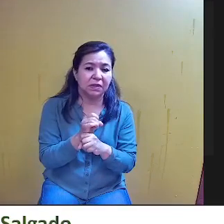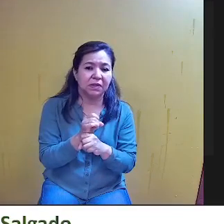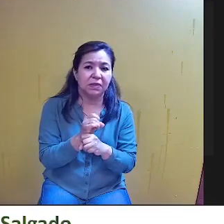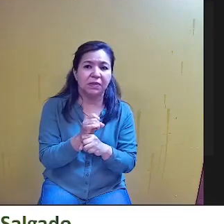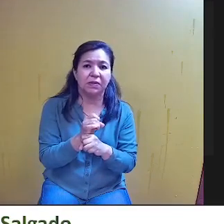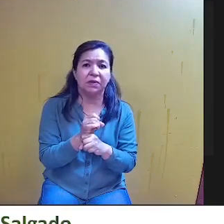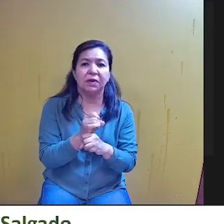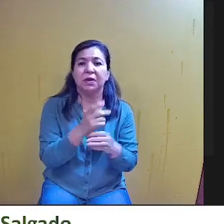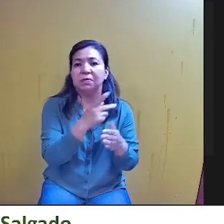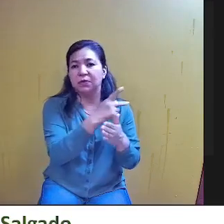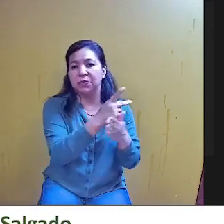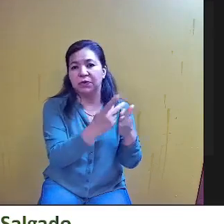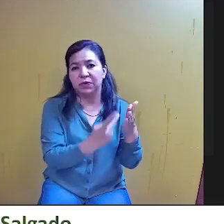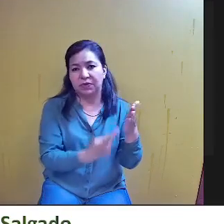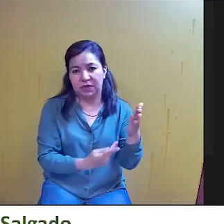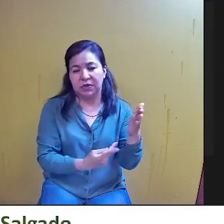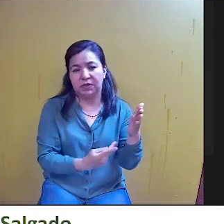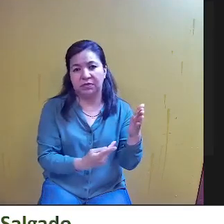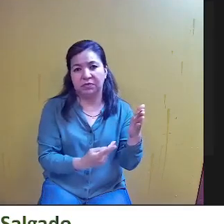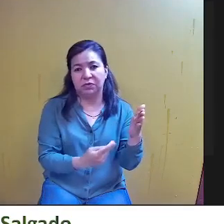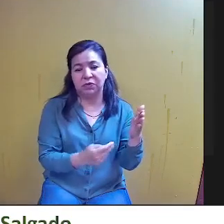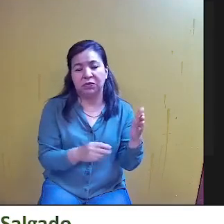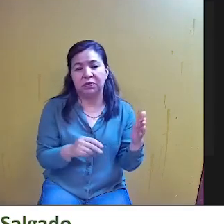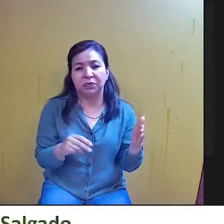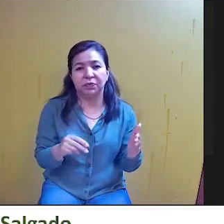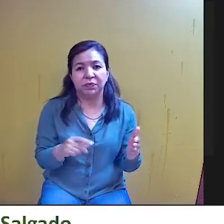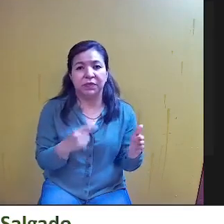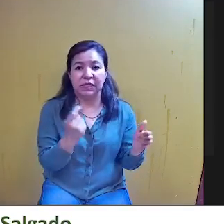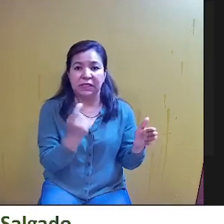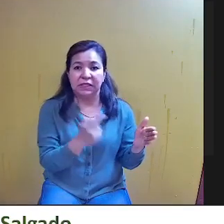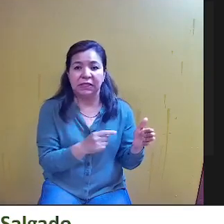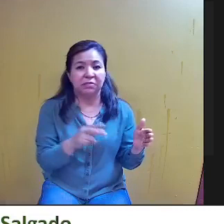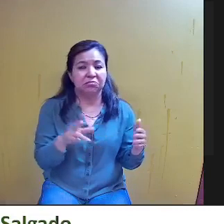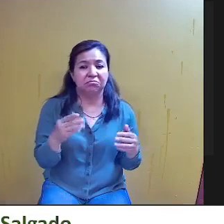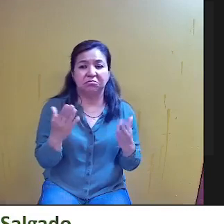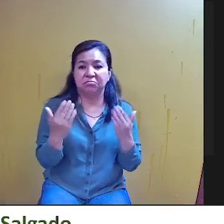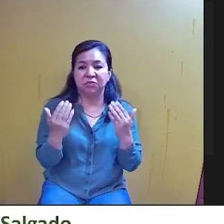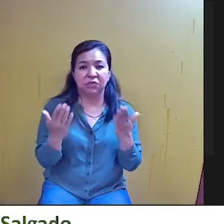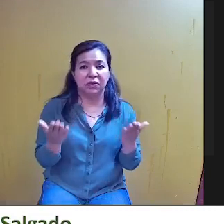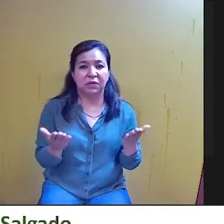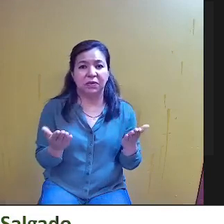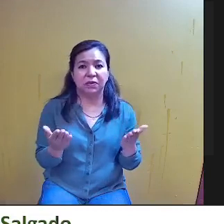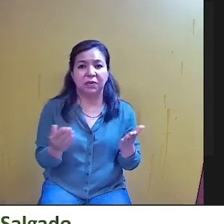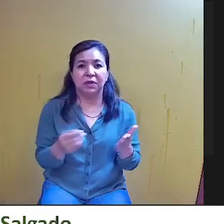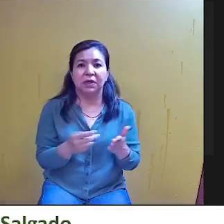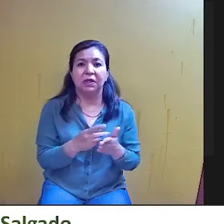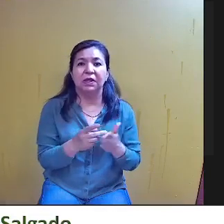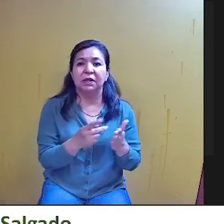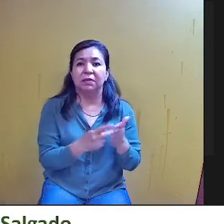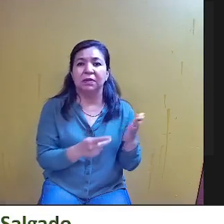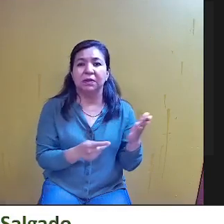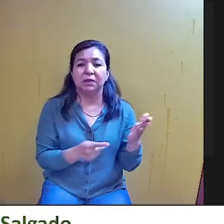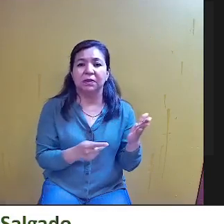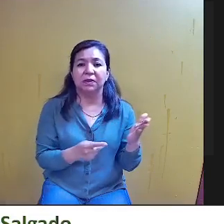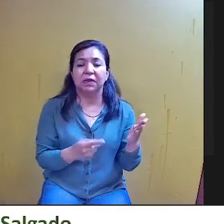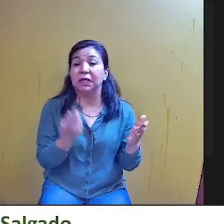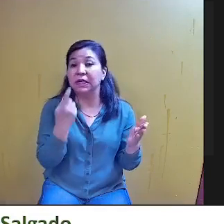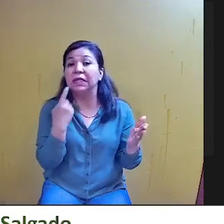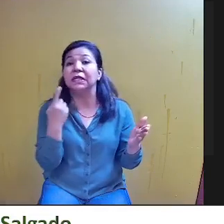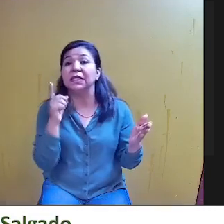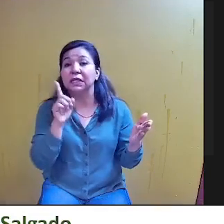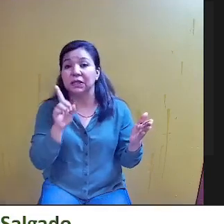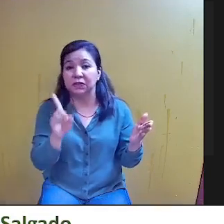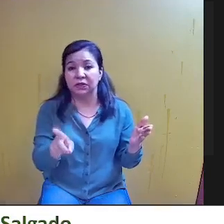el proyecto, no se acreditan, sin embargo, se precisa en la propuesta que el denunciado